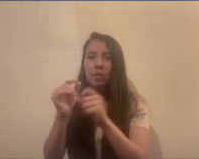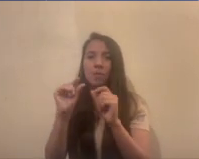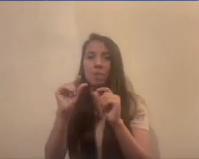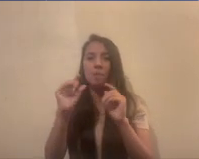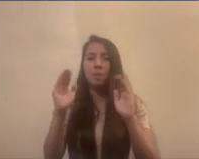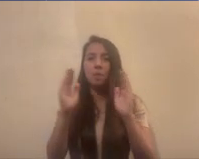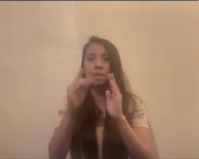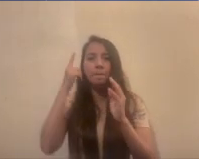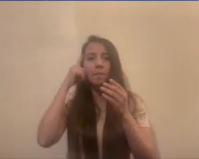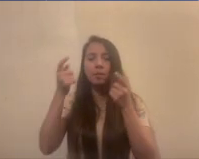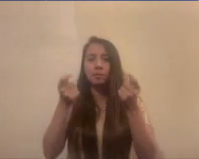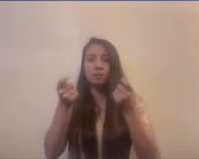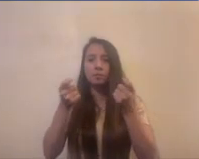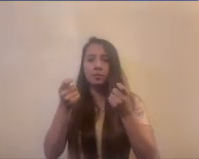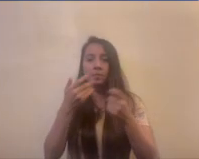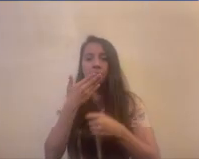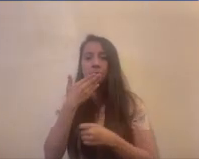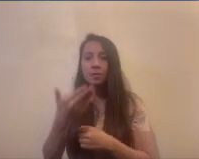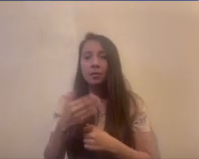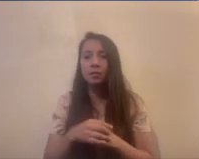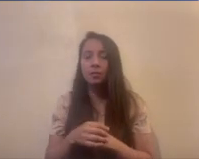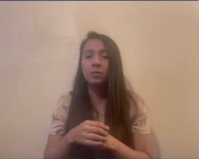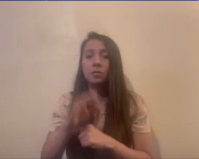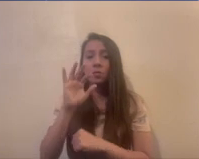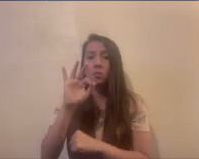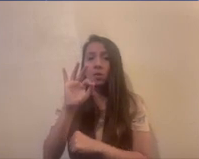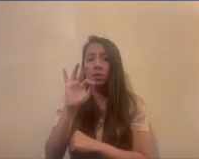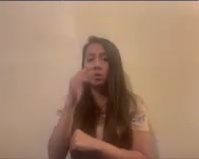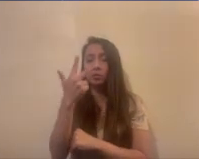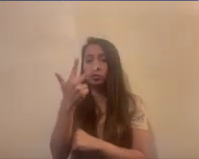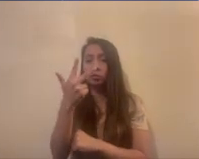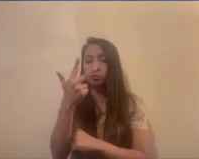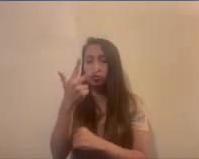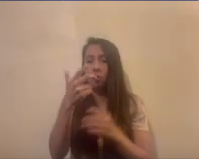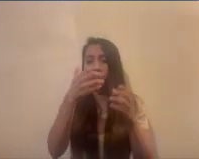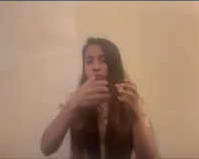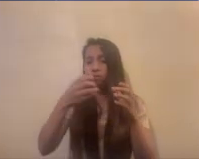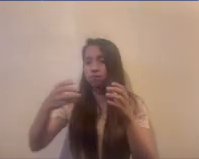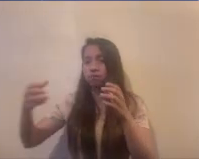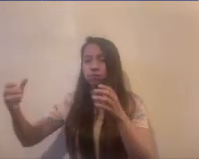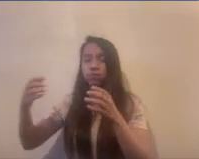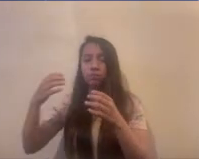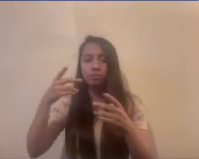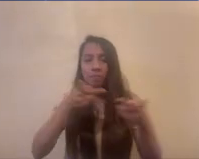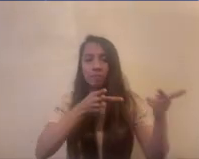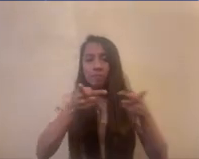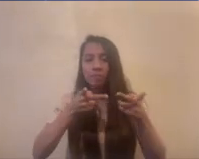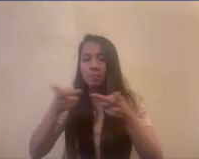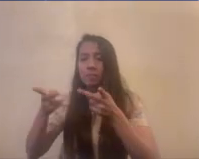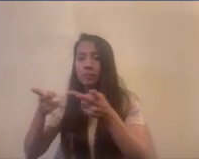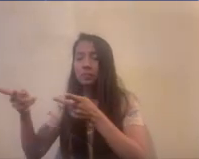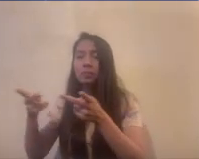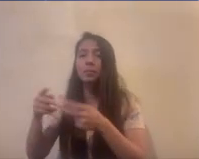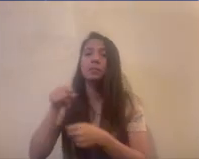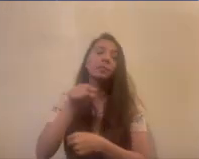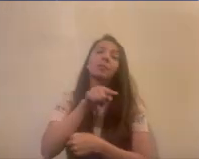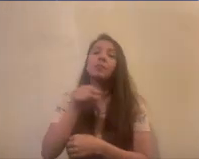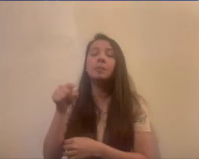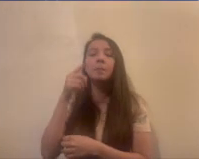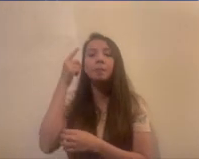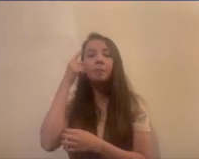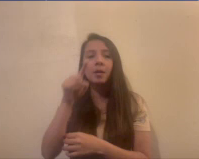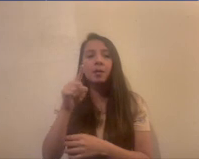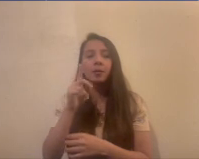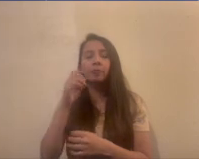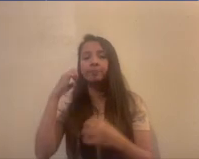análisis cortos para mantener eso bajo control. Se prepararon 48 muestras, 12 quedaron siempre como control y 32 fueron